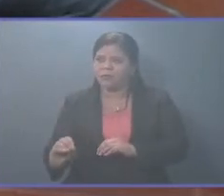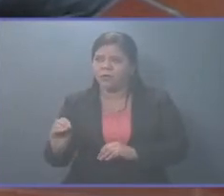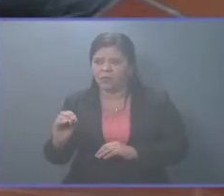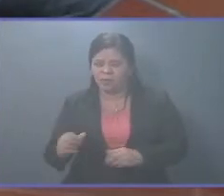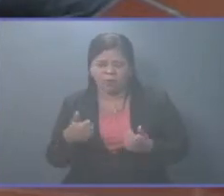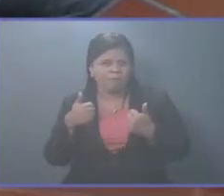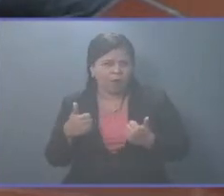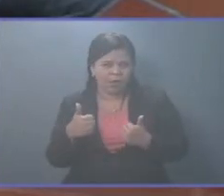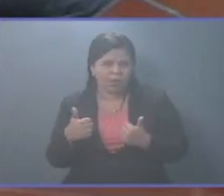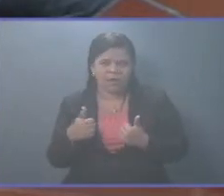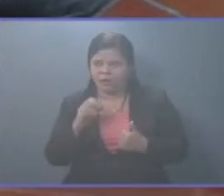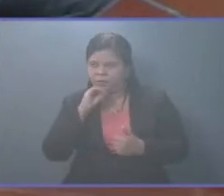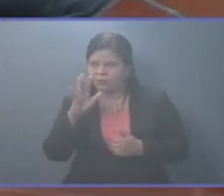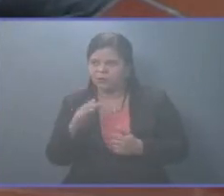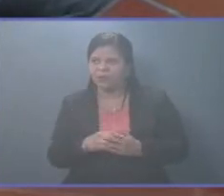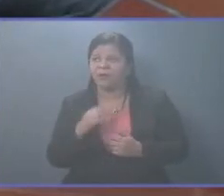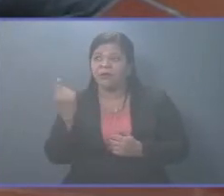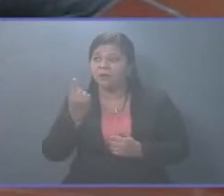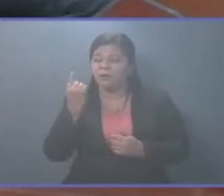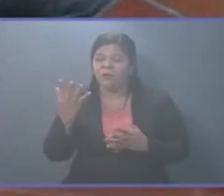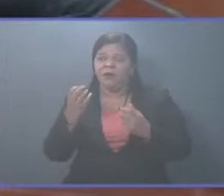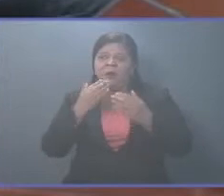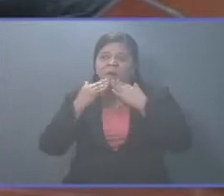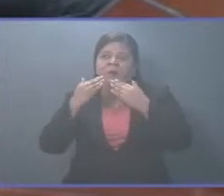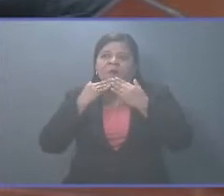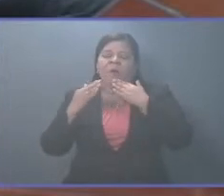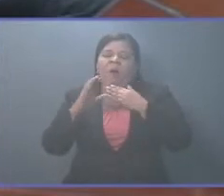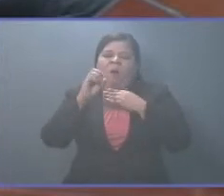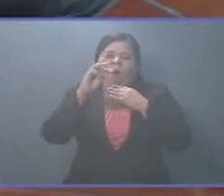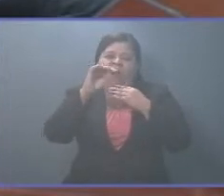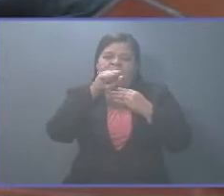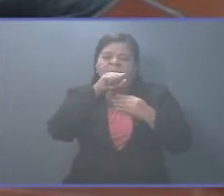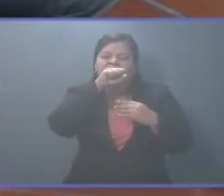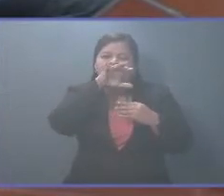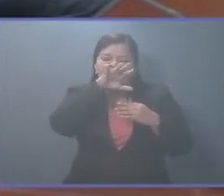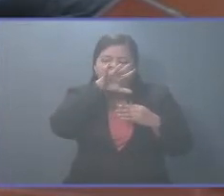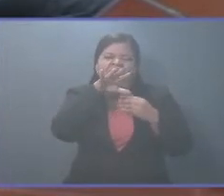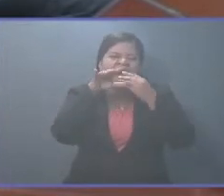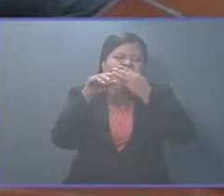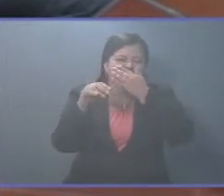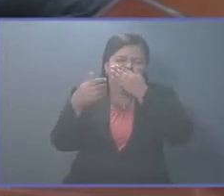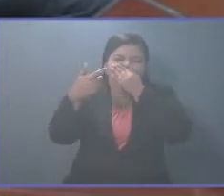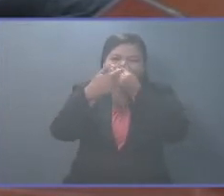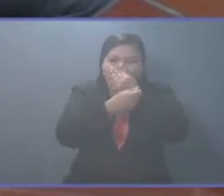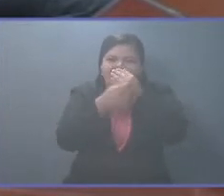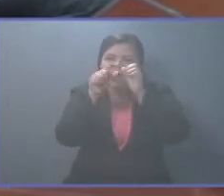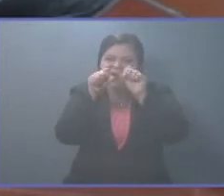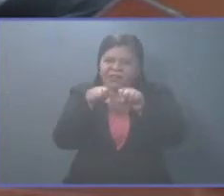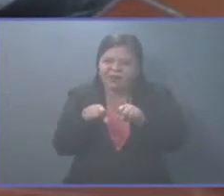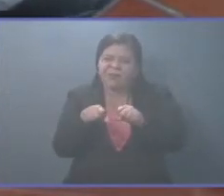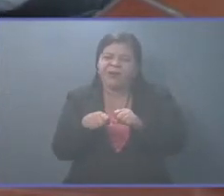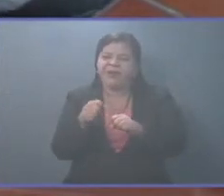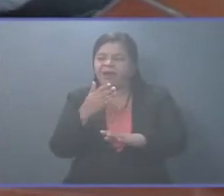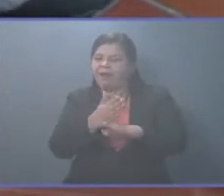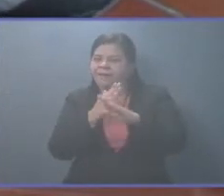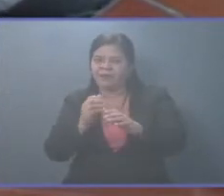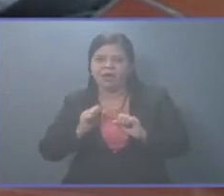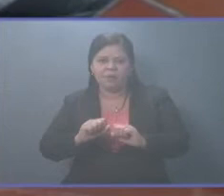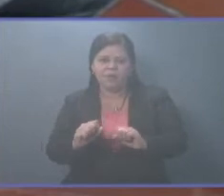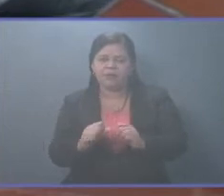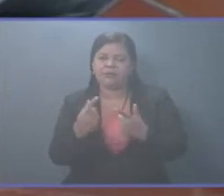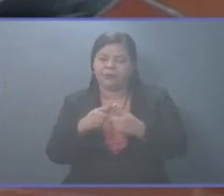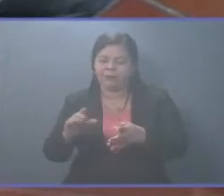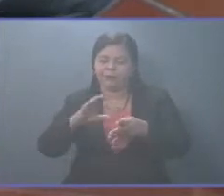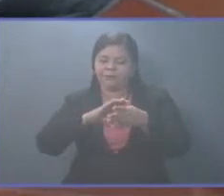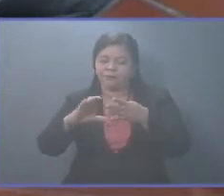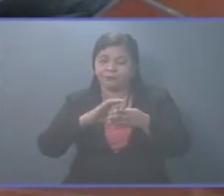efectividad. Solo aclararles de que OMS considera que una vacuna puede reducir la mortalidad en el contexto